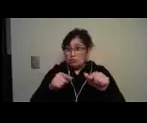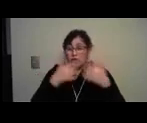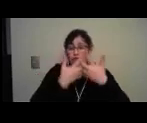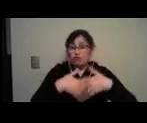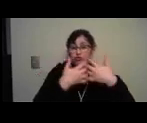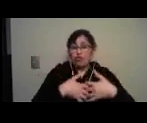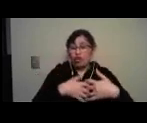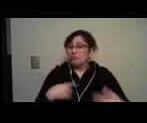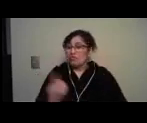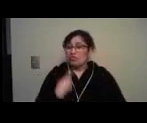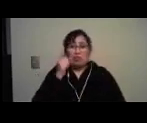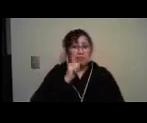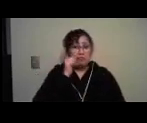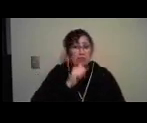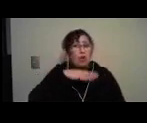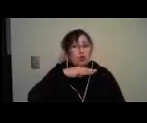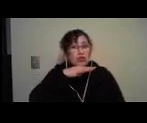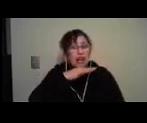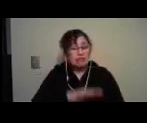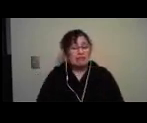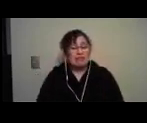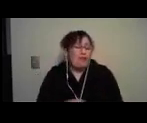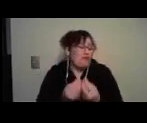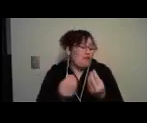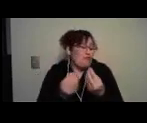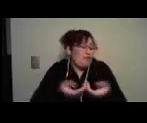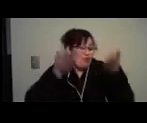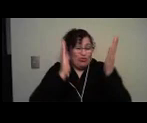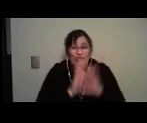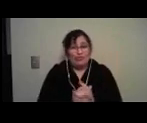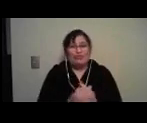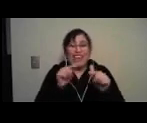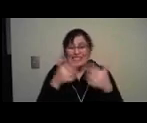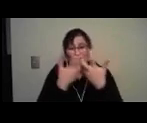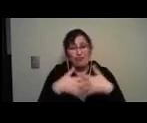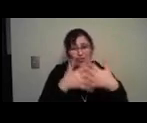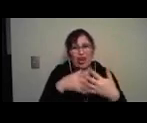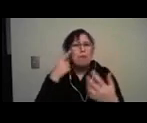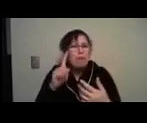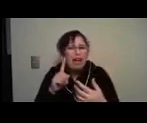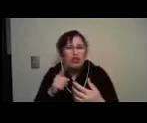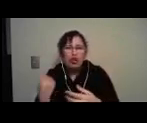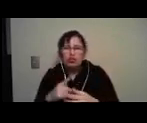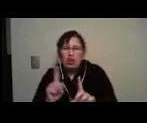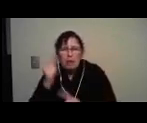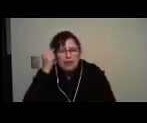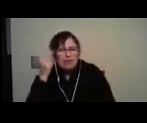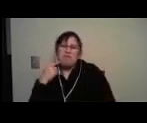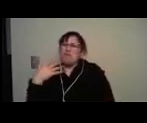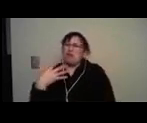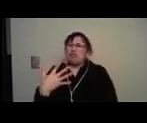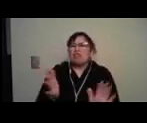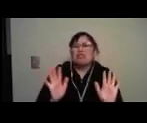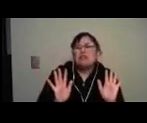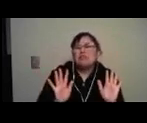utiliza mucho a diario, perdón, volví a echar nuevamente, utiliza mucho a diario, pero no se le da la importancia, ¿ya? Porque como están indemnes, ya